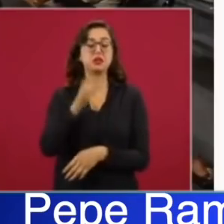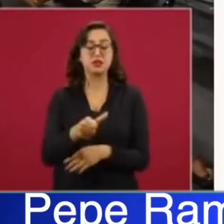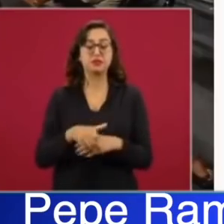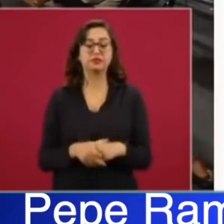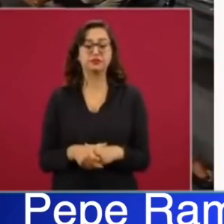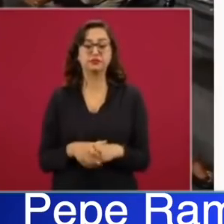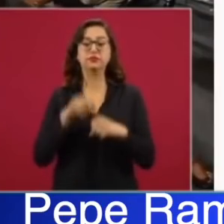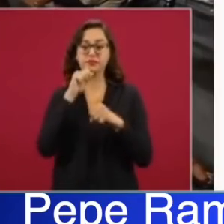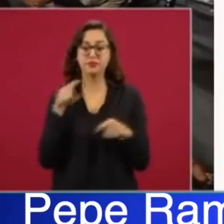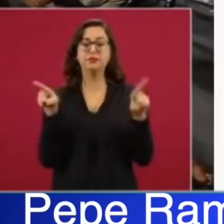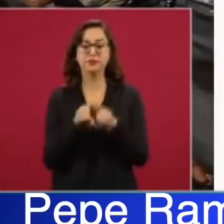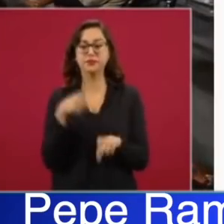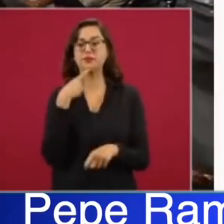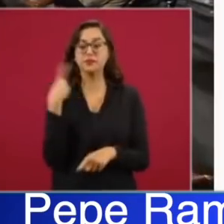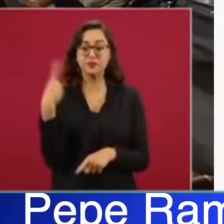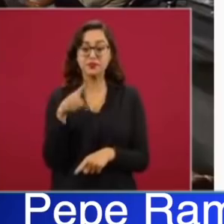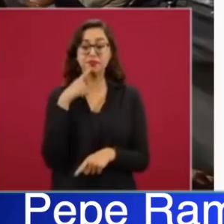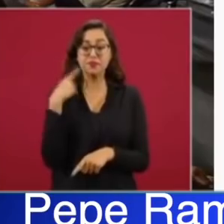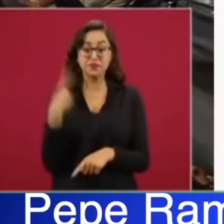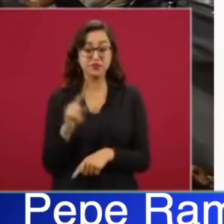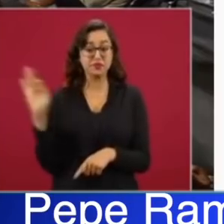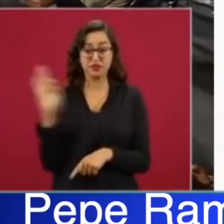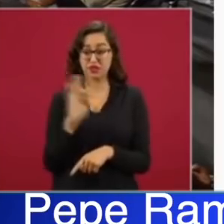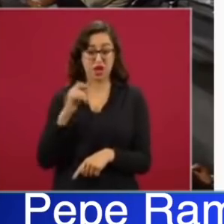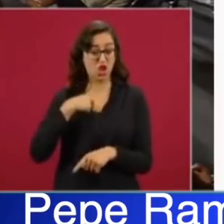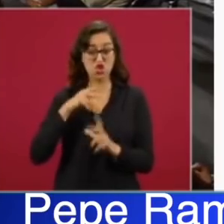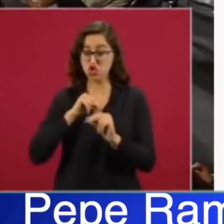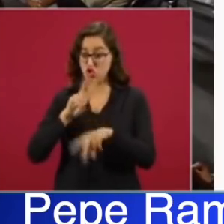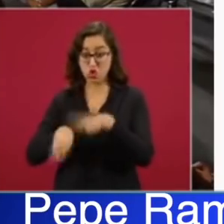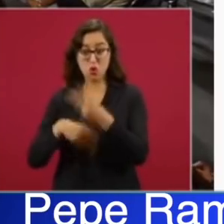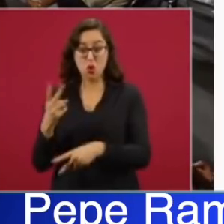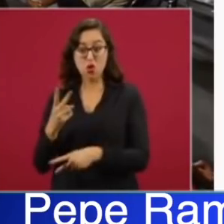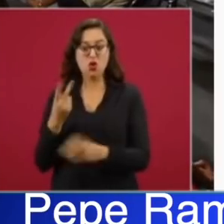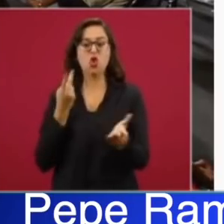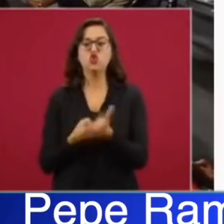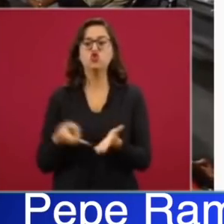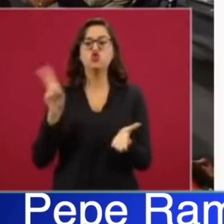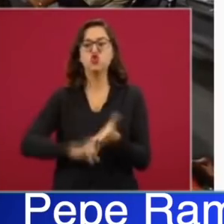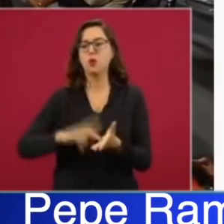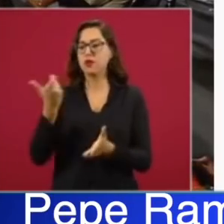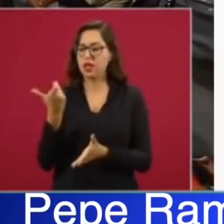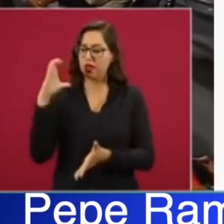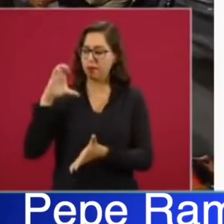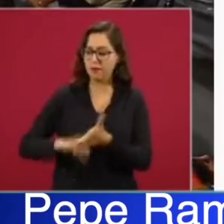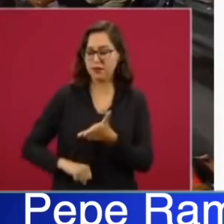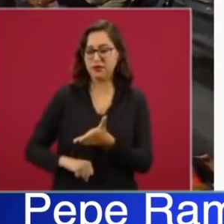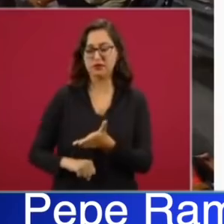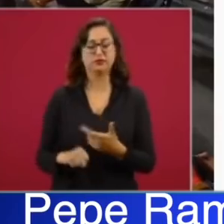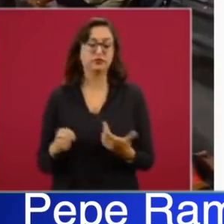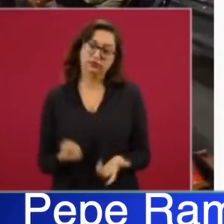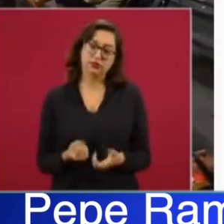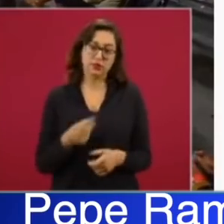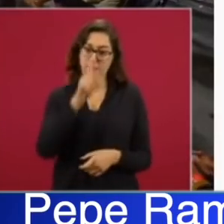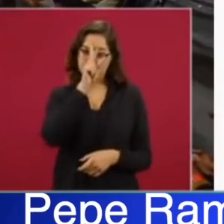incluso se quejan de que si ellos llegan a faltar, les descuentan el doble, lo cual obviamente pues viene a